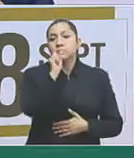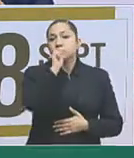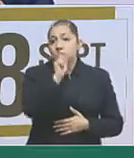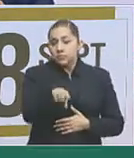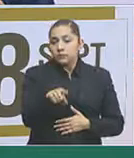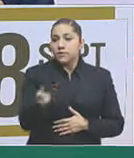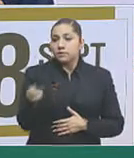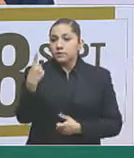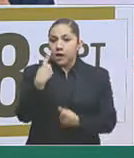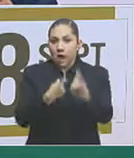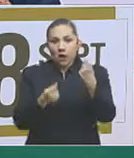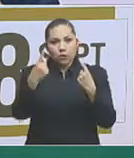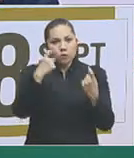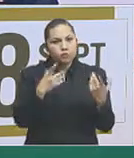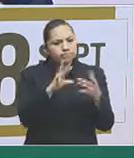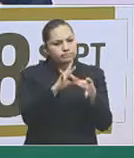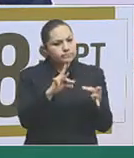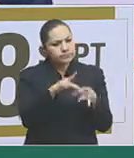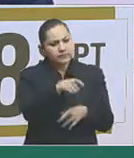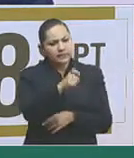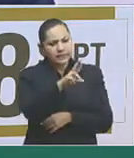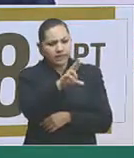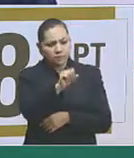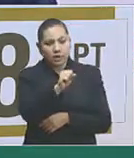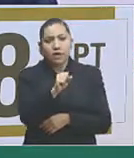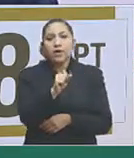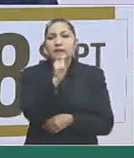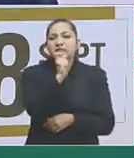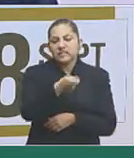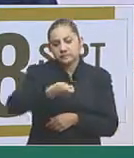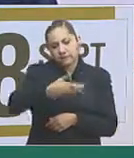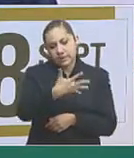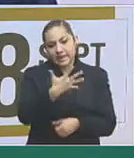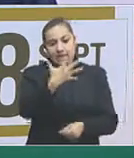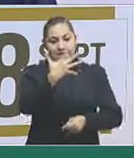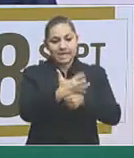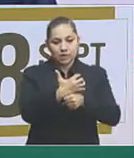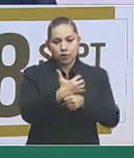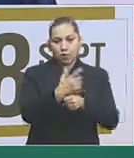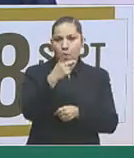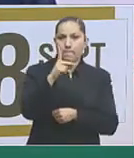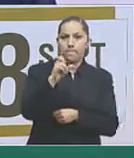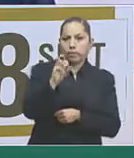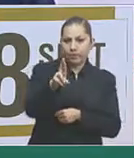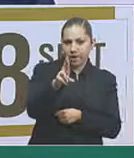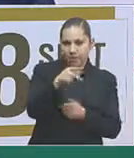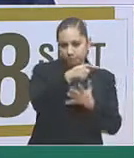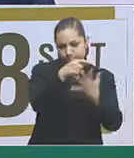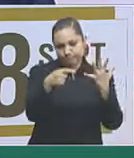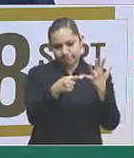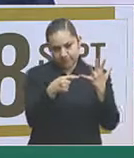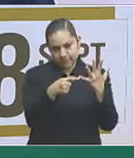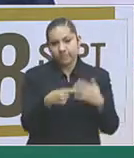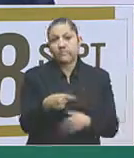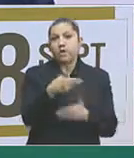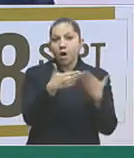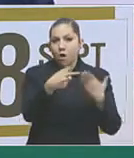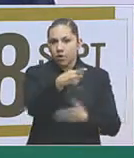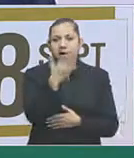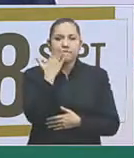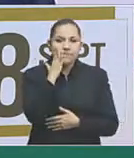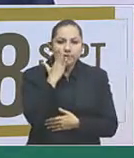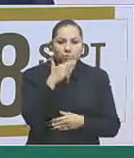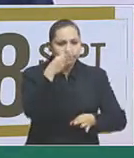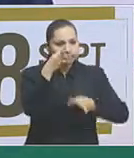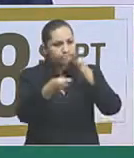se refieren a las redes como el quinto poder el cuestionamiento a facebook sobre la proliferación de face news y de filtrar bowls